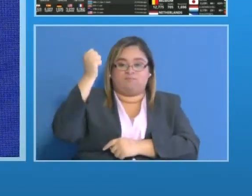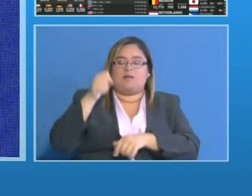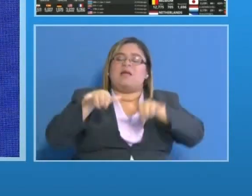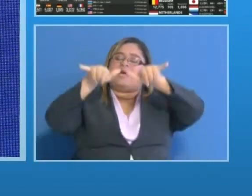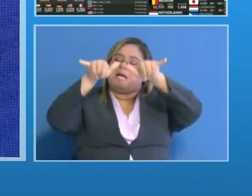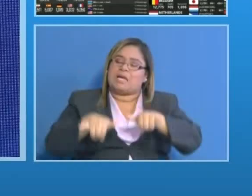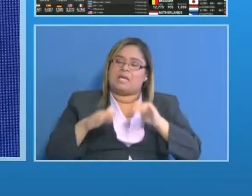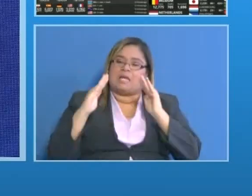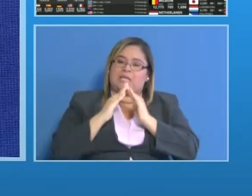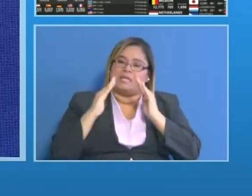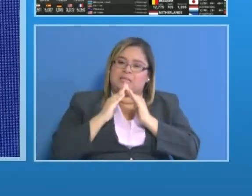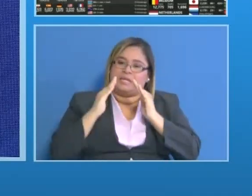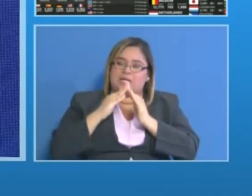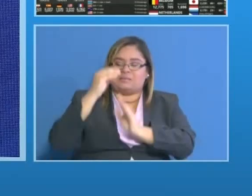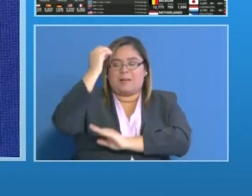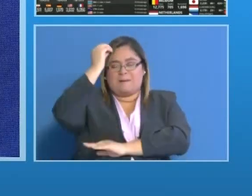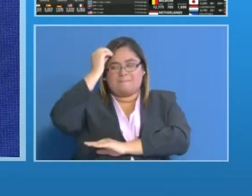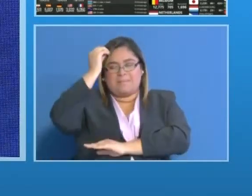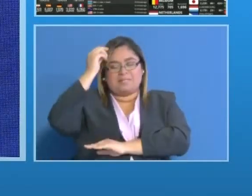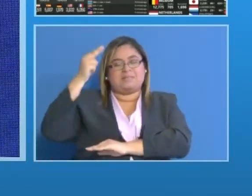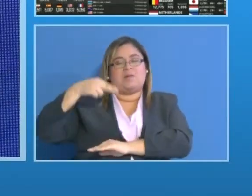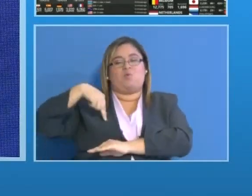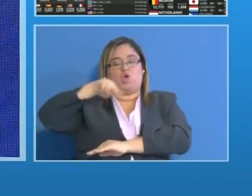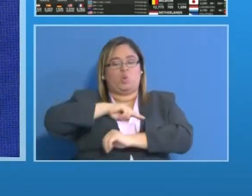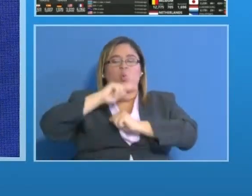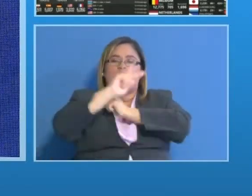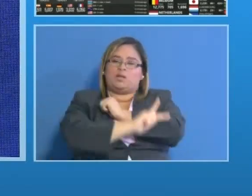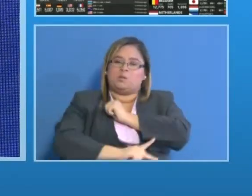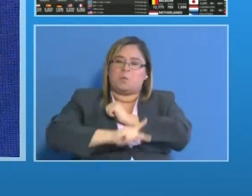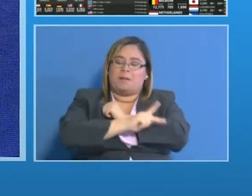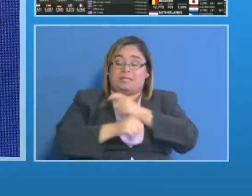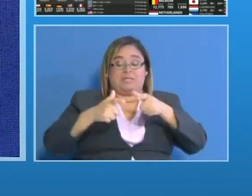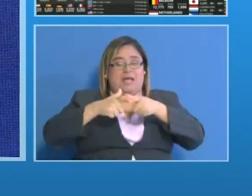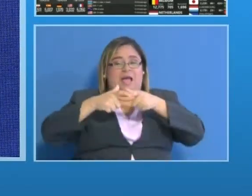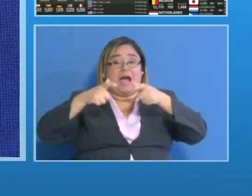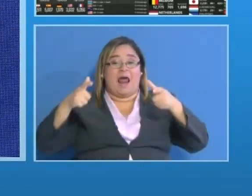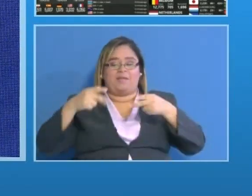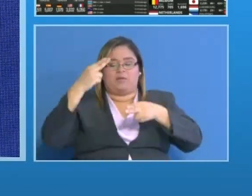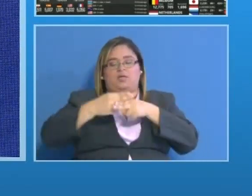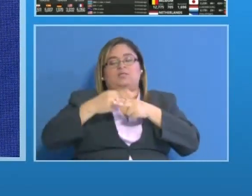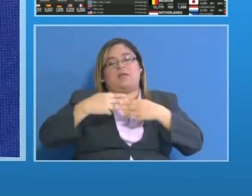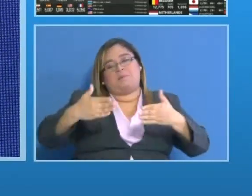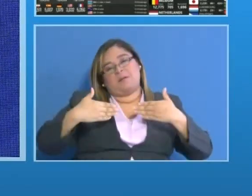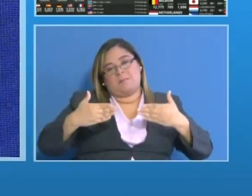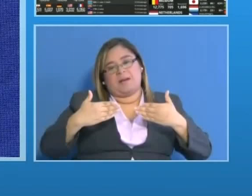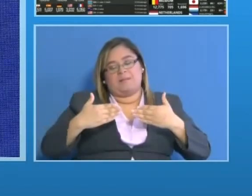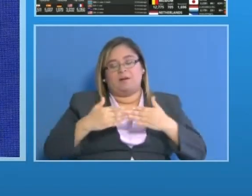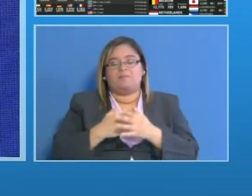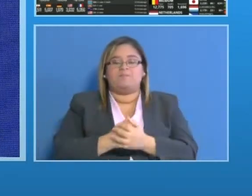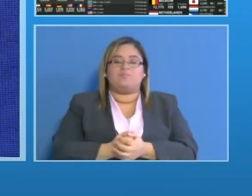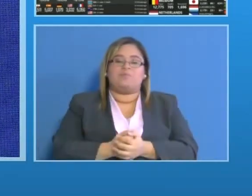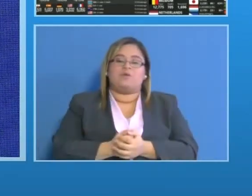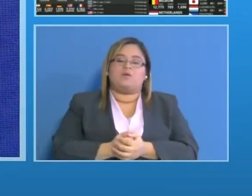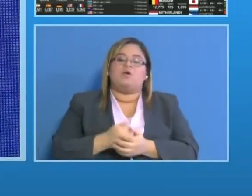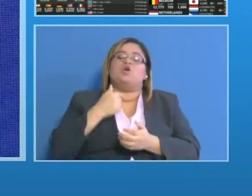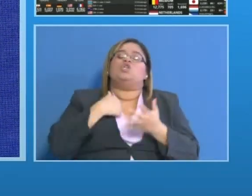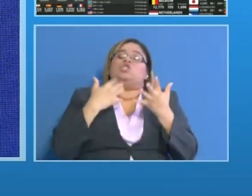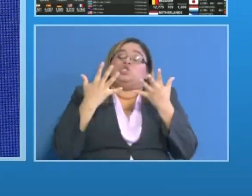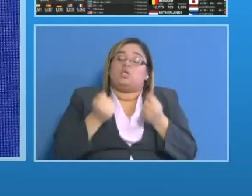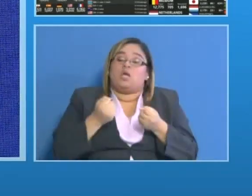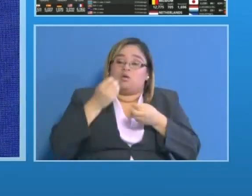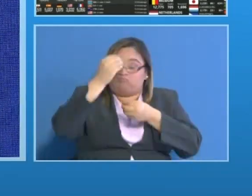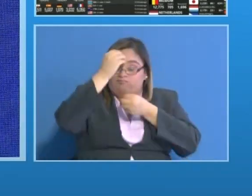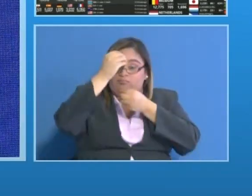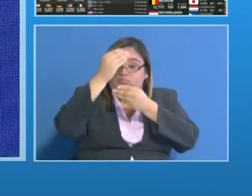Quédate en casa. Pensemos en nuestra patria grande, que se llama Panamá. Quiero dar los últimos